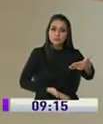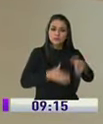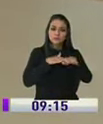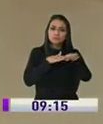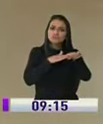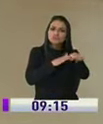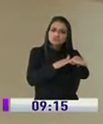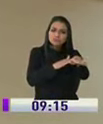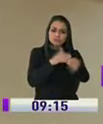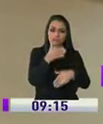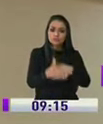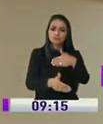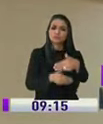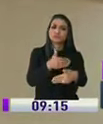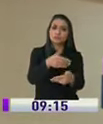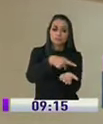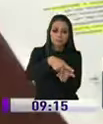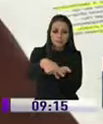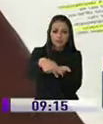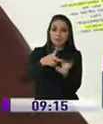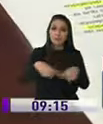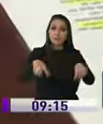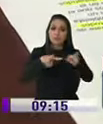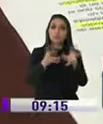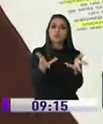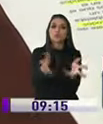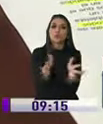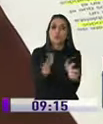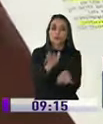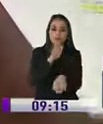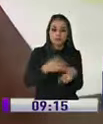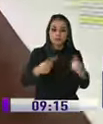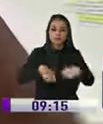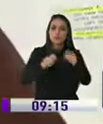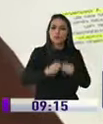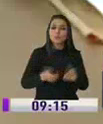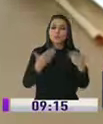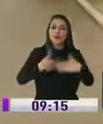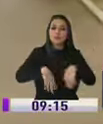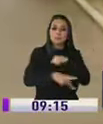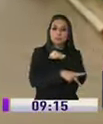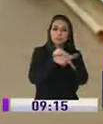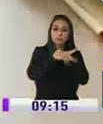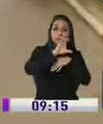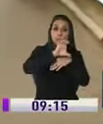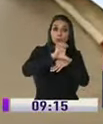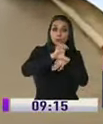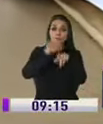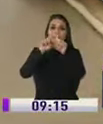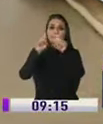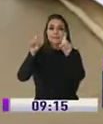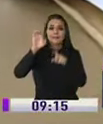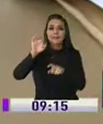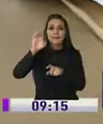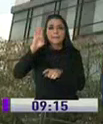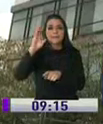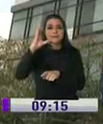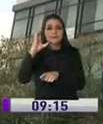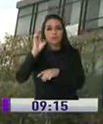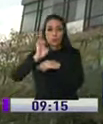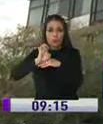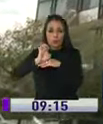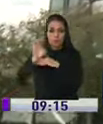que respalden los procedimientos para el pago de ese valor por la liquidación del contrato entre Petroecuador y la compañía EDC Ecuador.